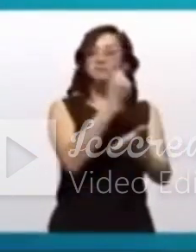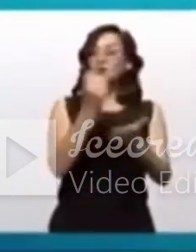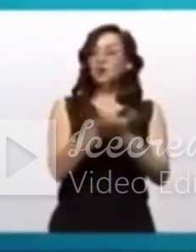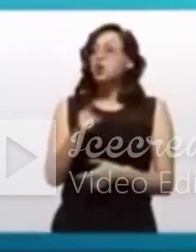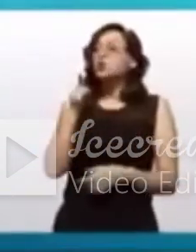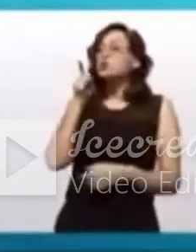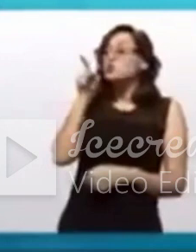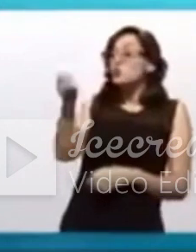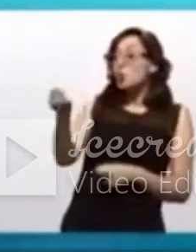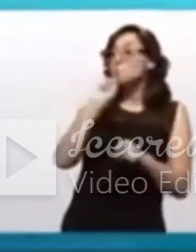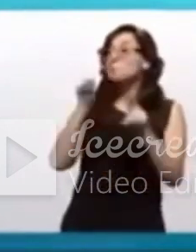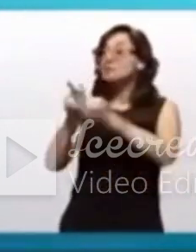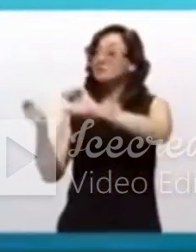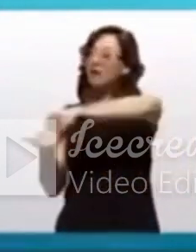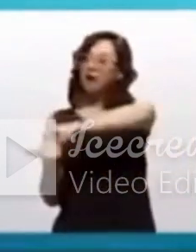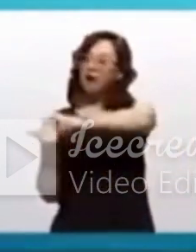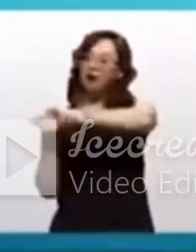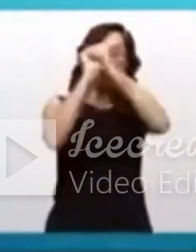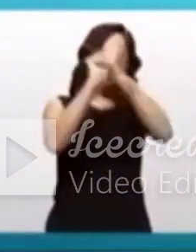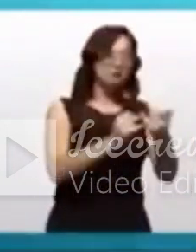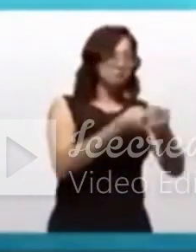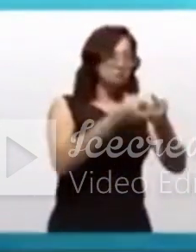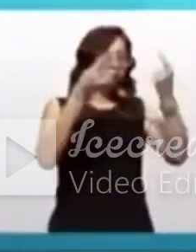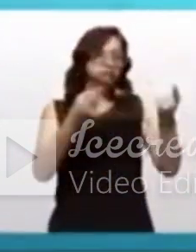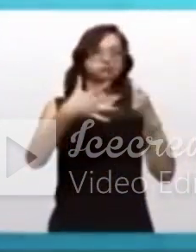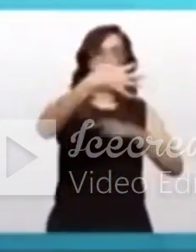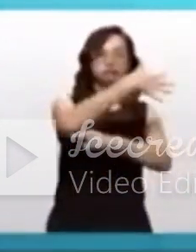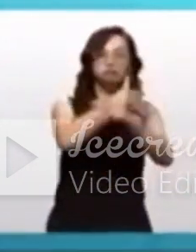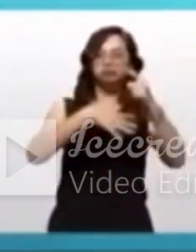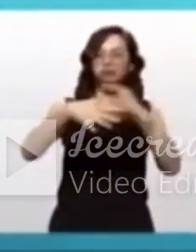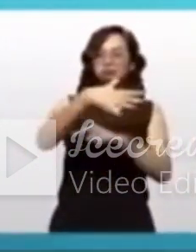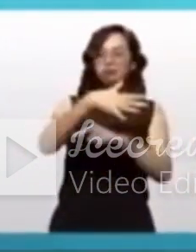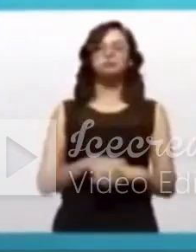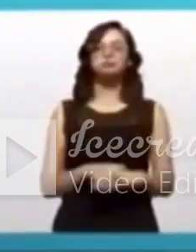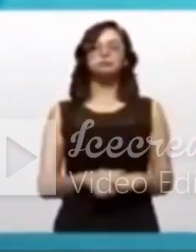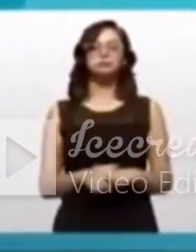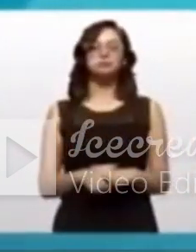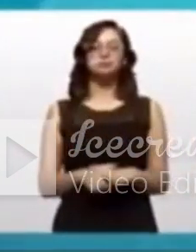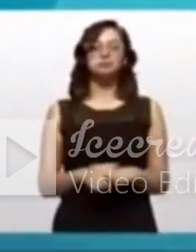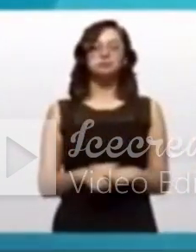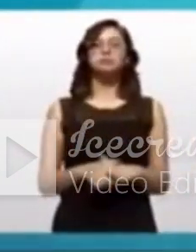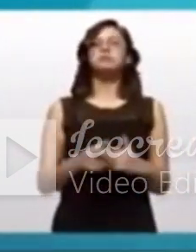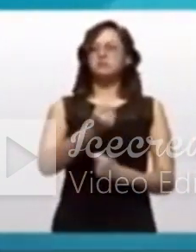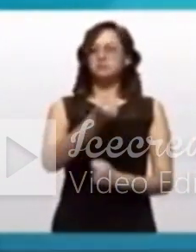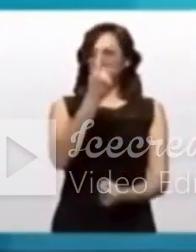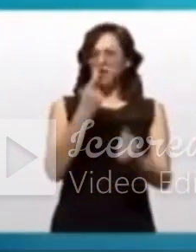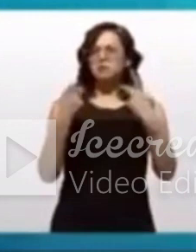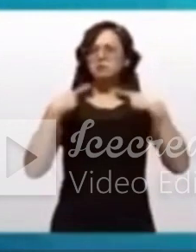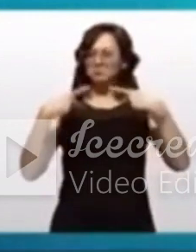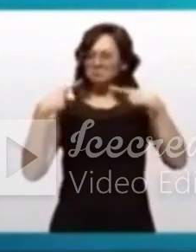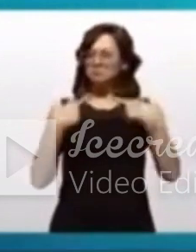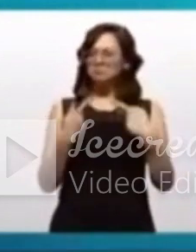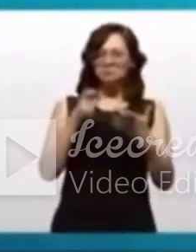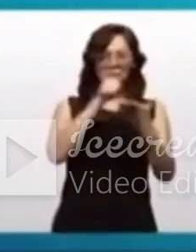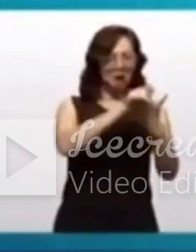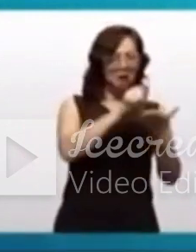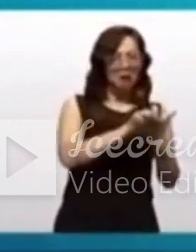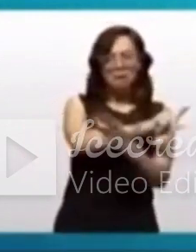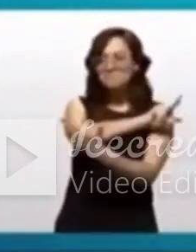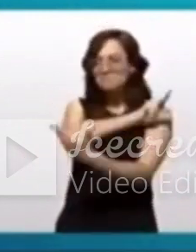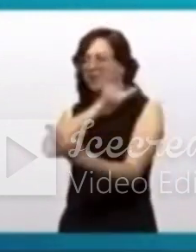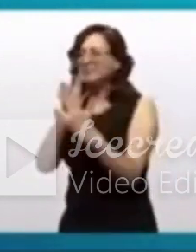eres protagonista y tus personajes y escenarios de tu narrativa los antagonistas. Hubo escritores que te mataron y revivieron con la